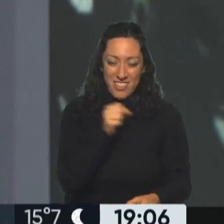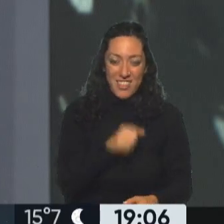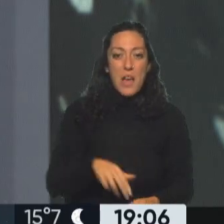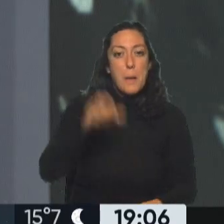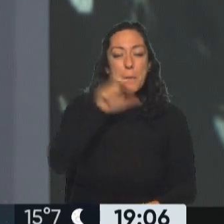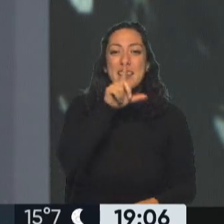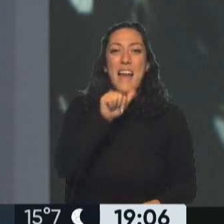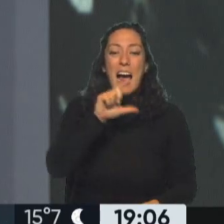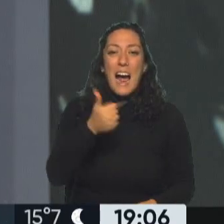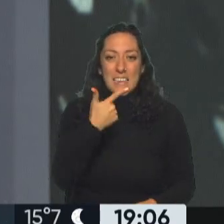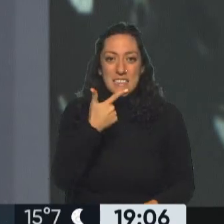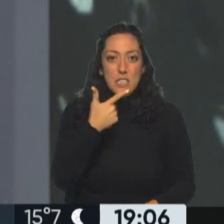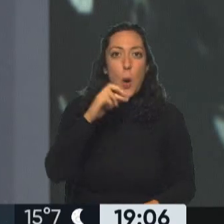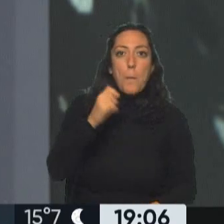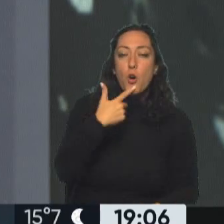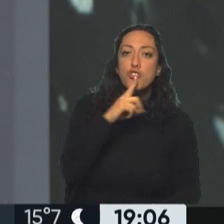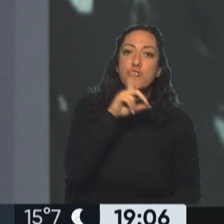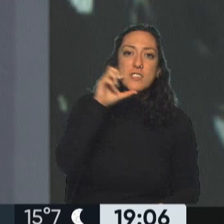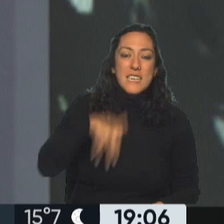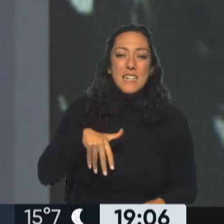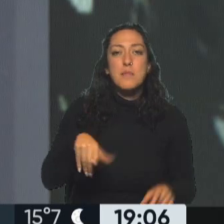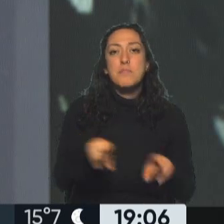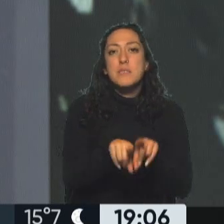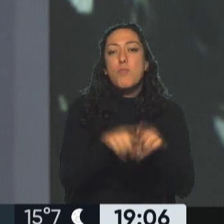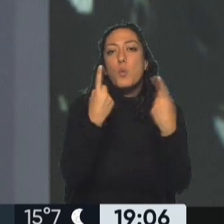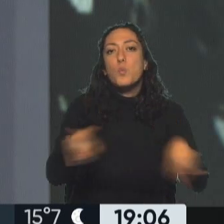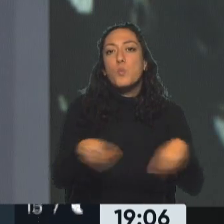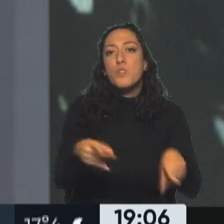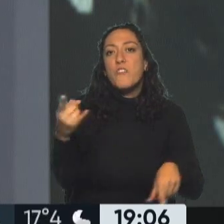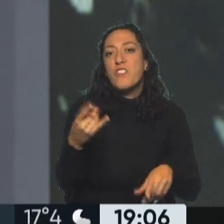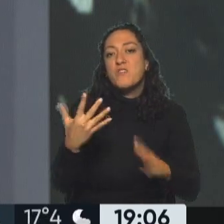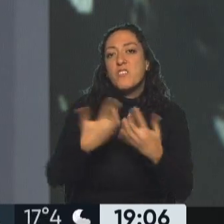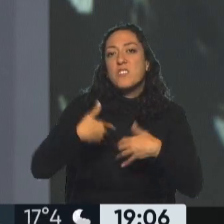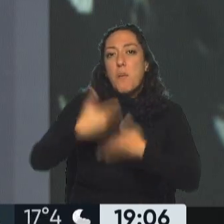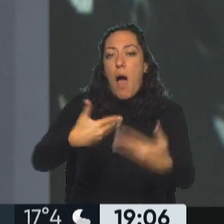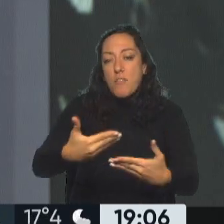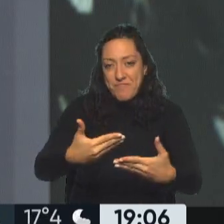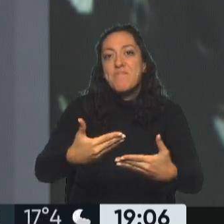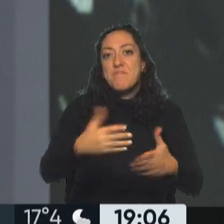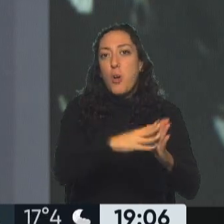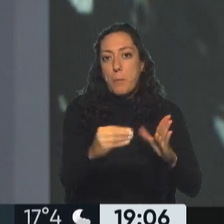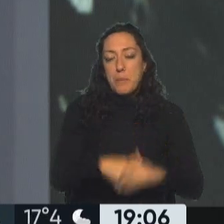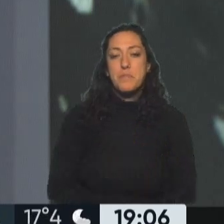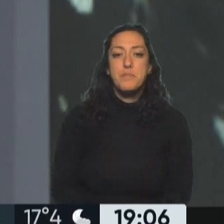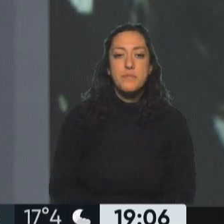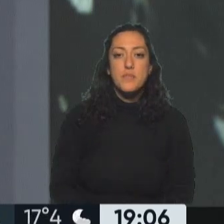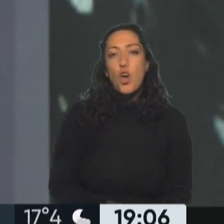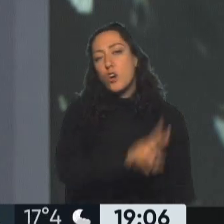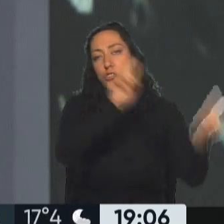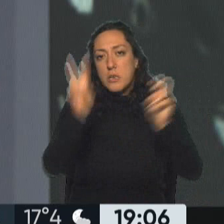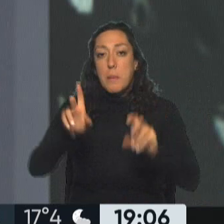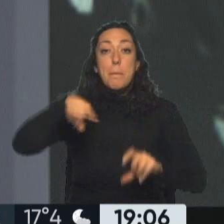petacas posting que tiene más covers de Inteligencia artificial y por otro lado cambiando de tema les digo dos cosas